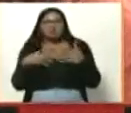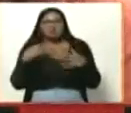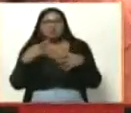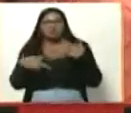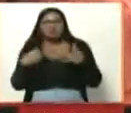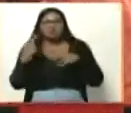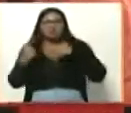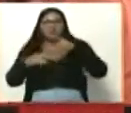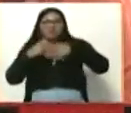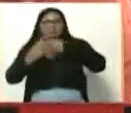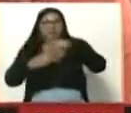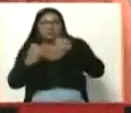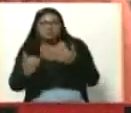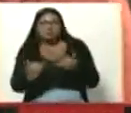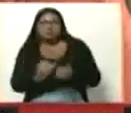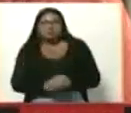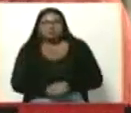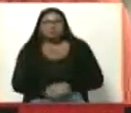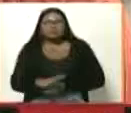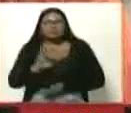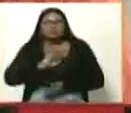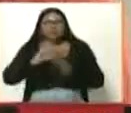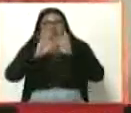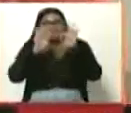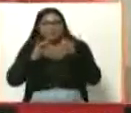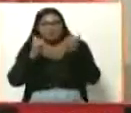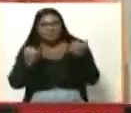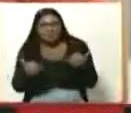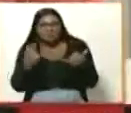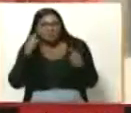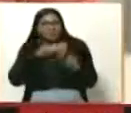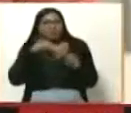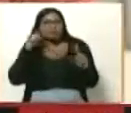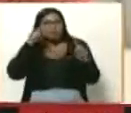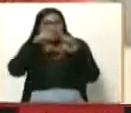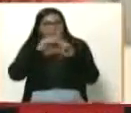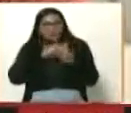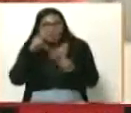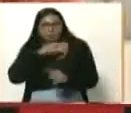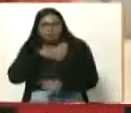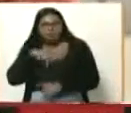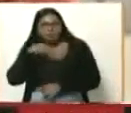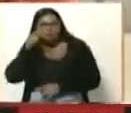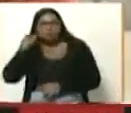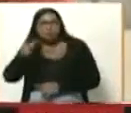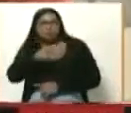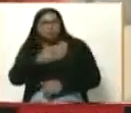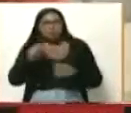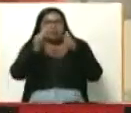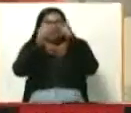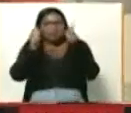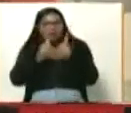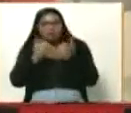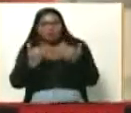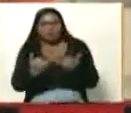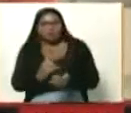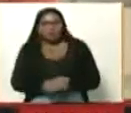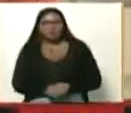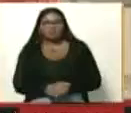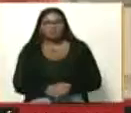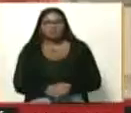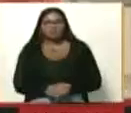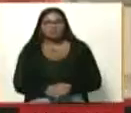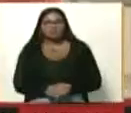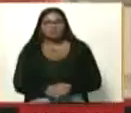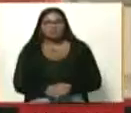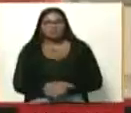productiva. Recordemos que la artesanía va a ser el resumen de la identidad de nuestro pueblo, del arte de nuestro pueblo. Y entonces